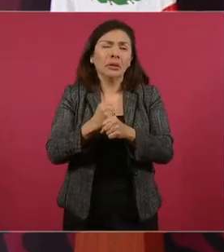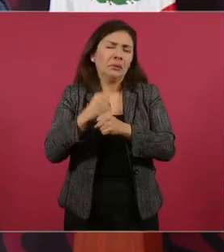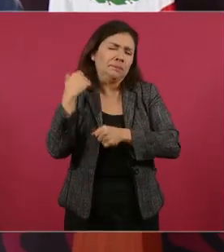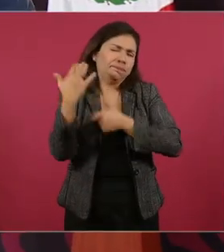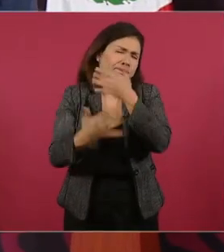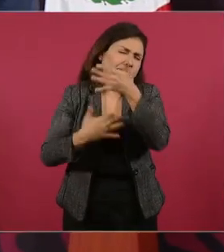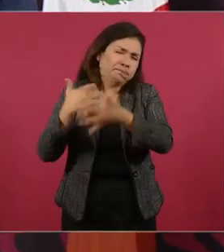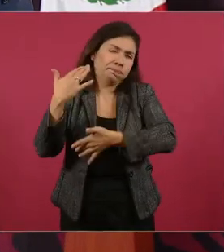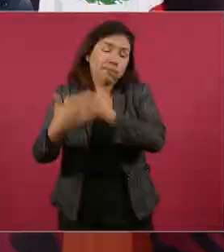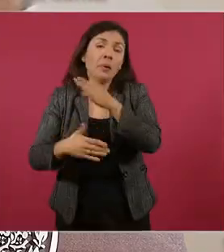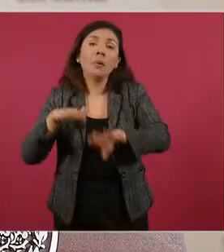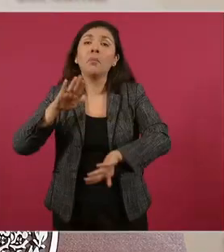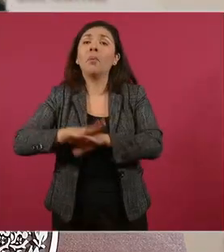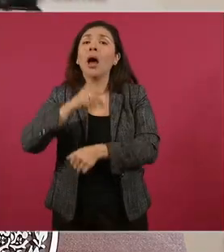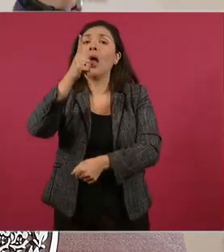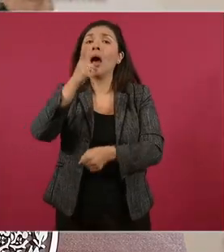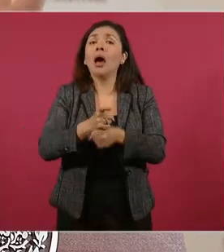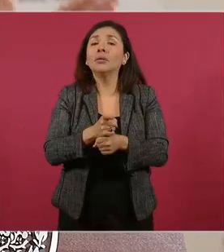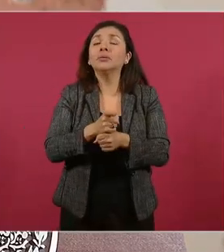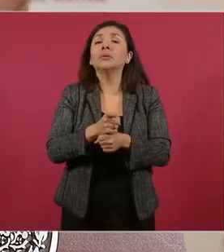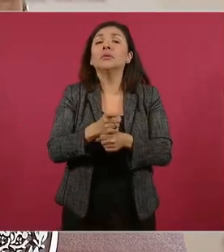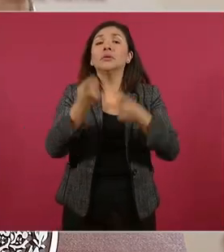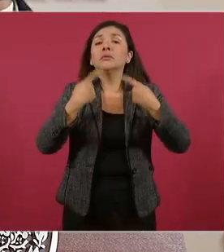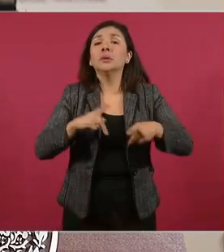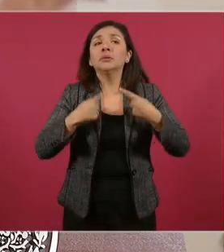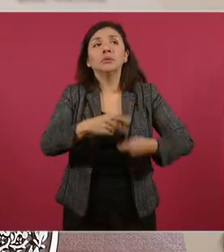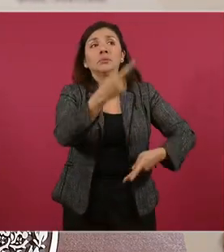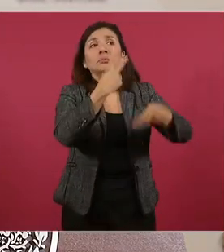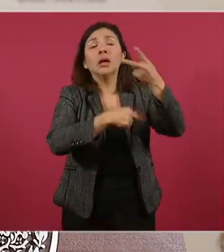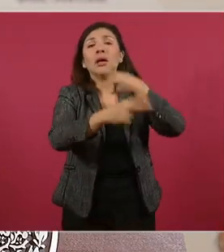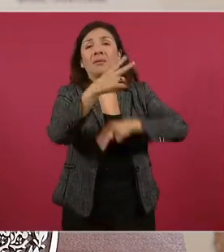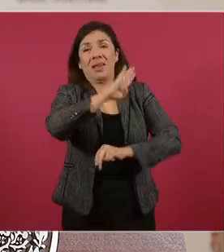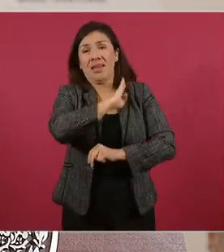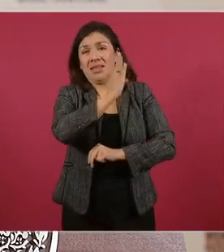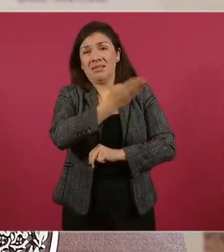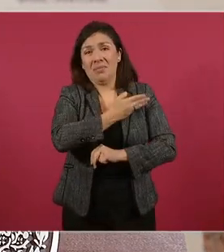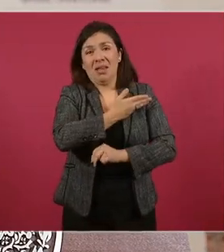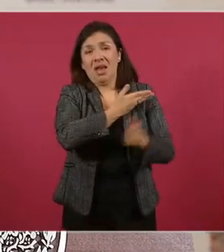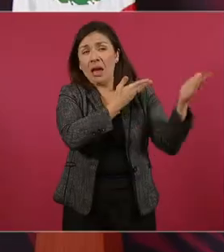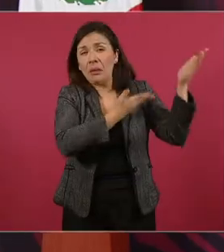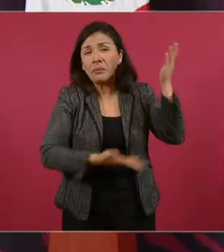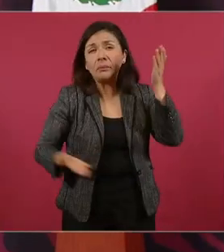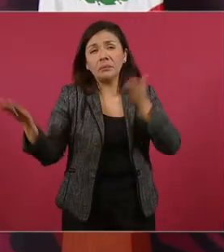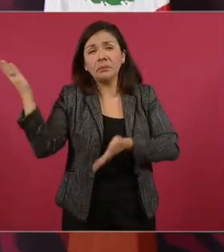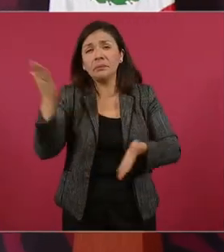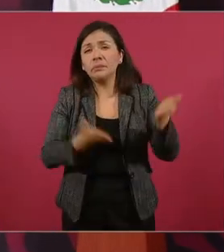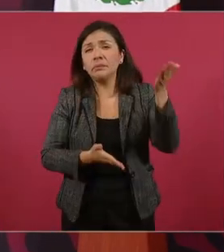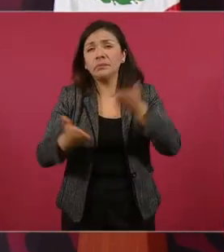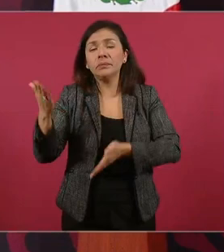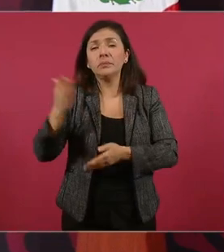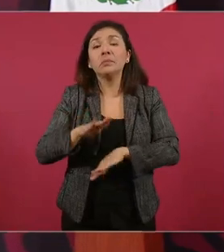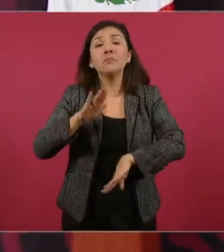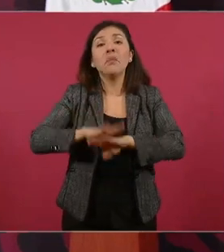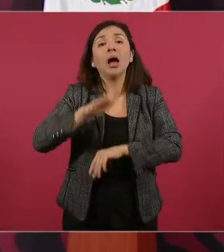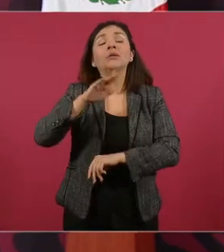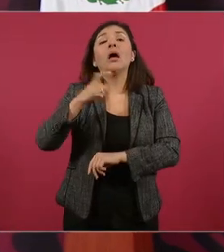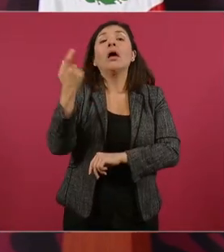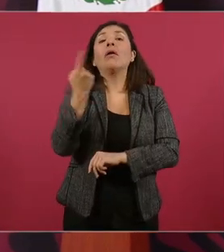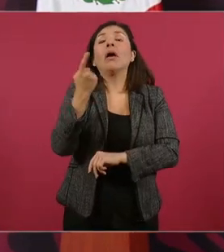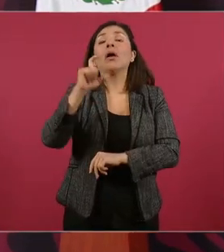Había más población a la llegada de los invasores que cuando se logró la independencia de